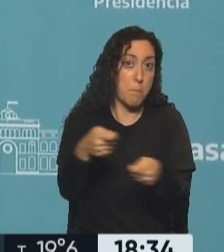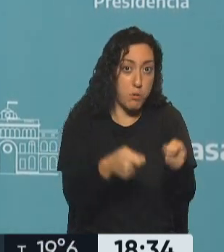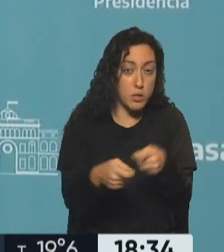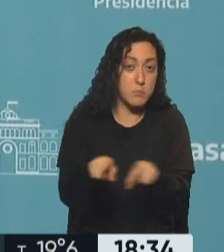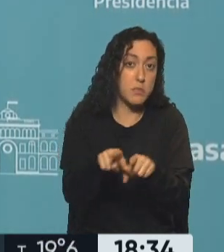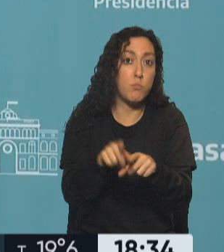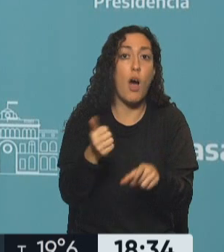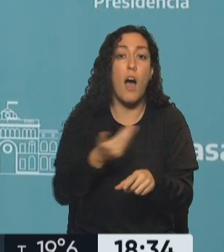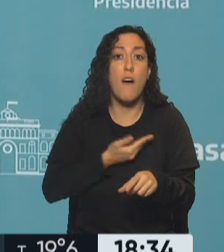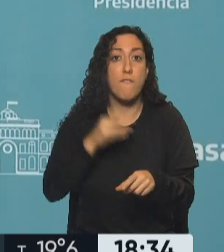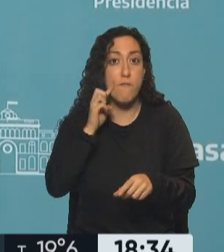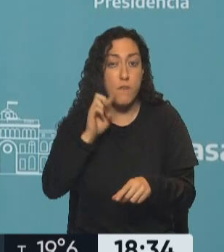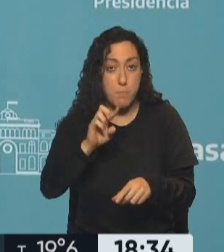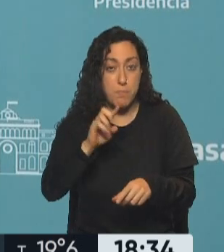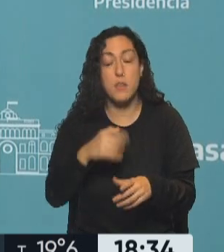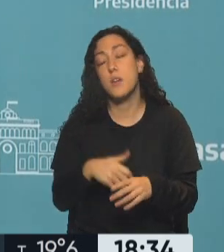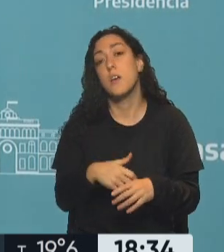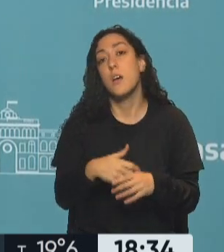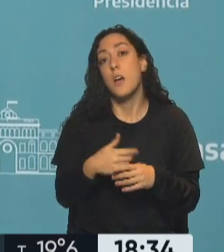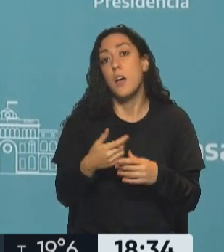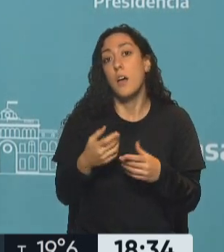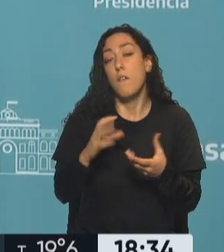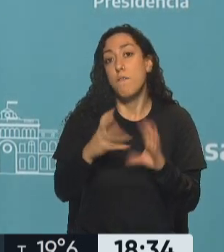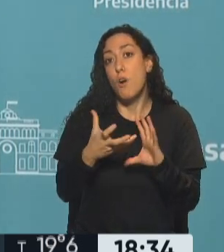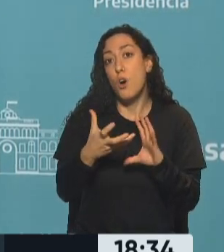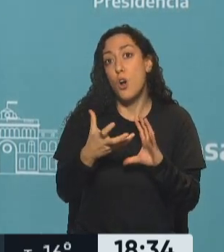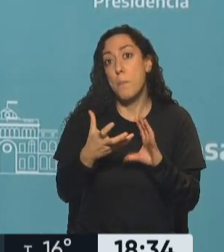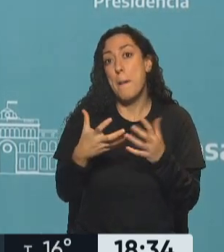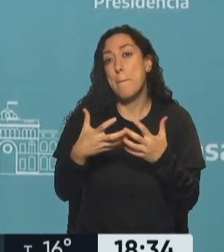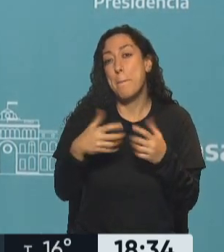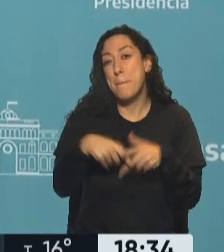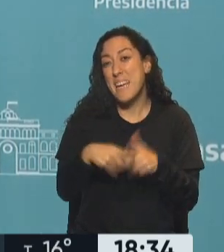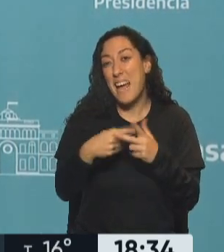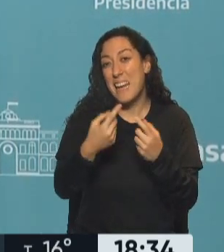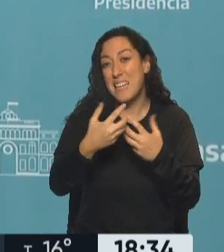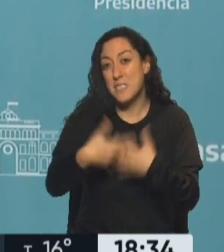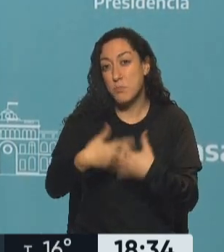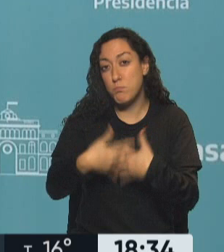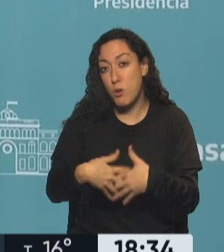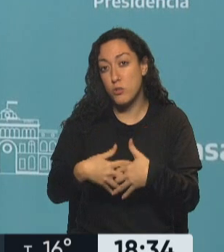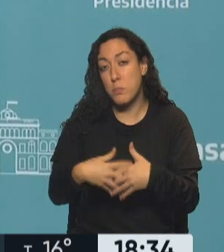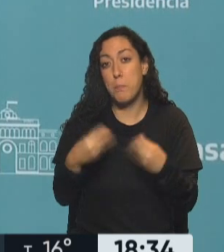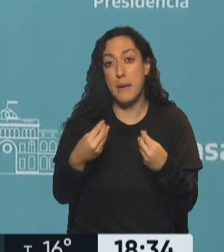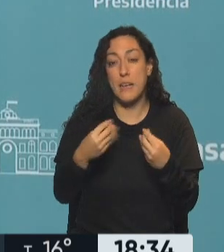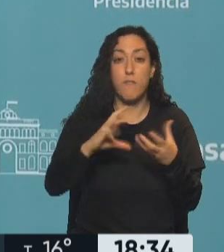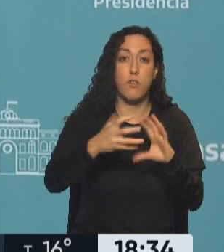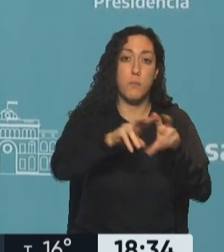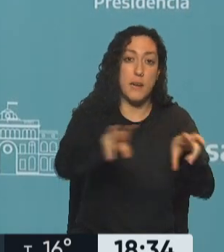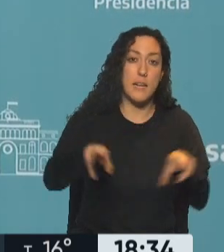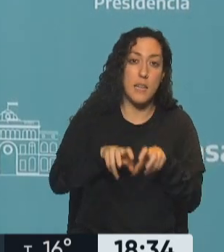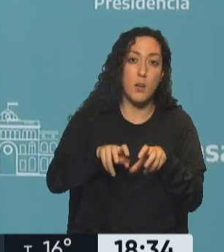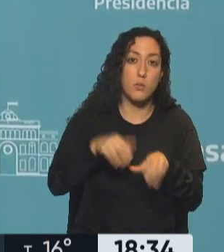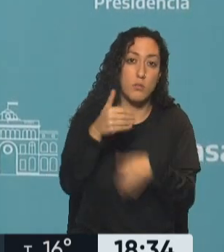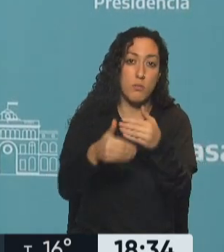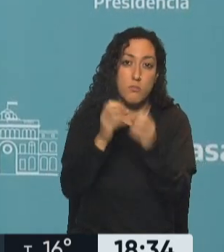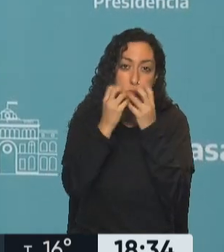FIP, con los mecanismos que lleva adelante para la mejora del sistema recaudatorio, particularmente